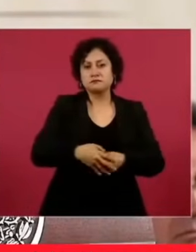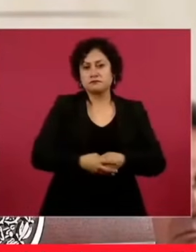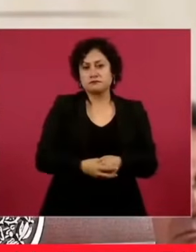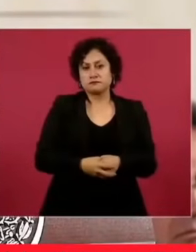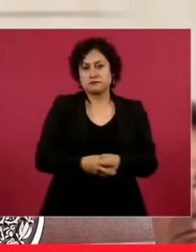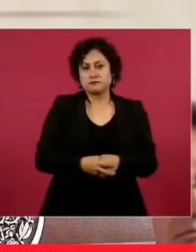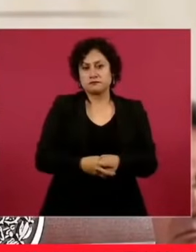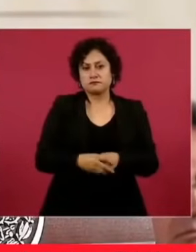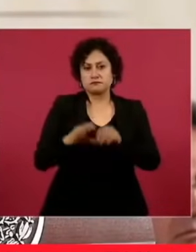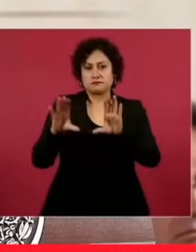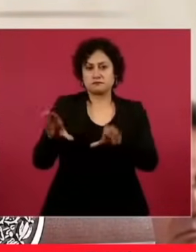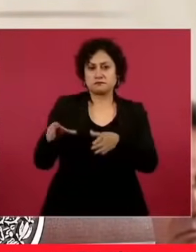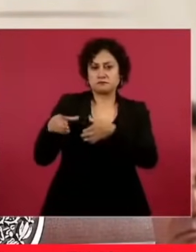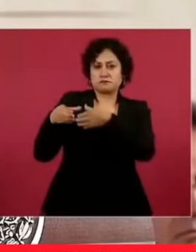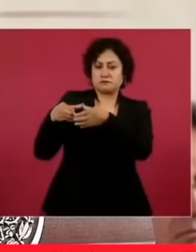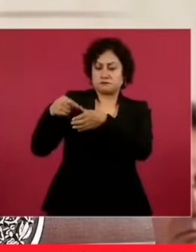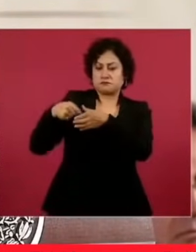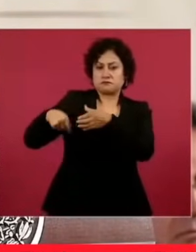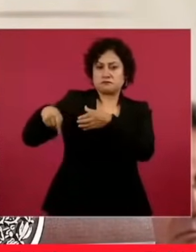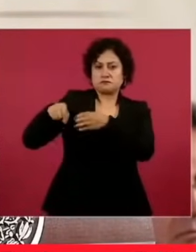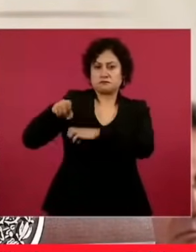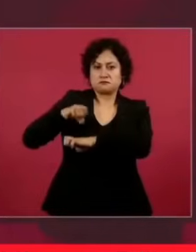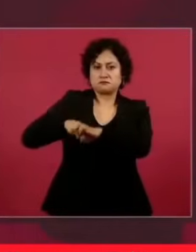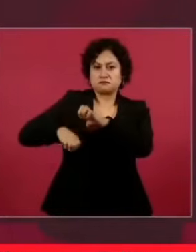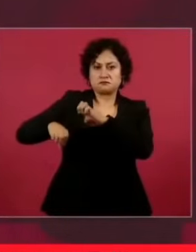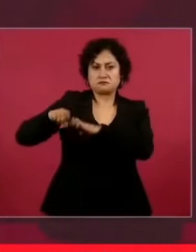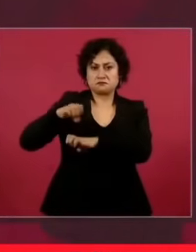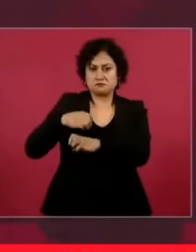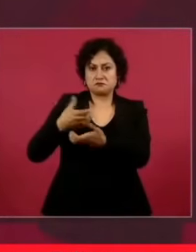a los oligarcas, a los de arriba.